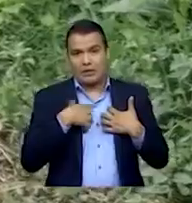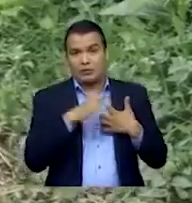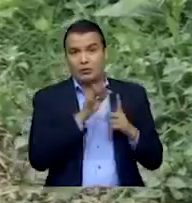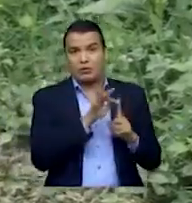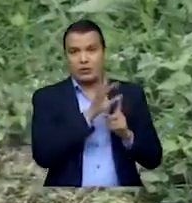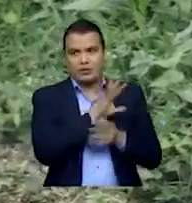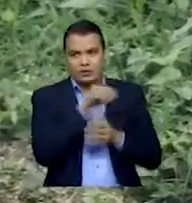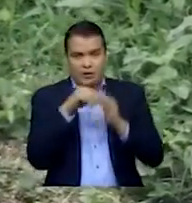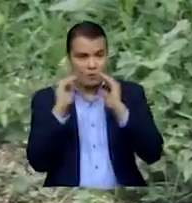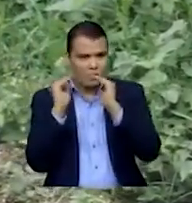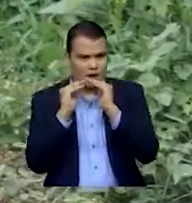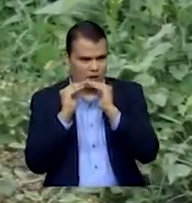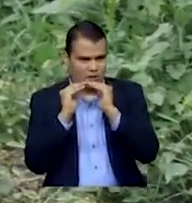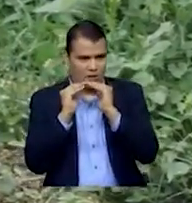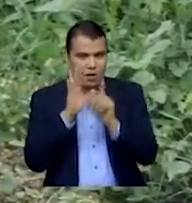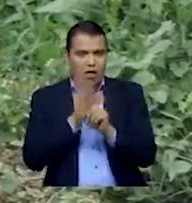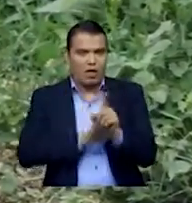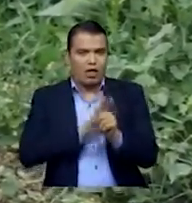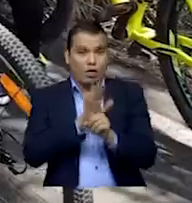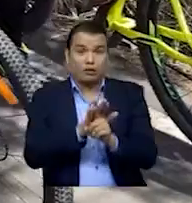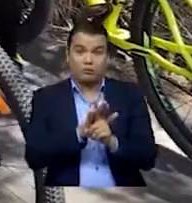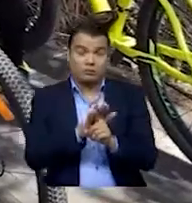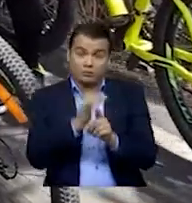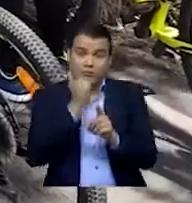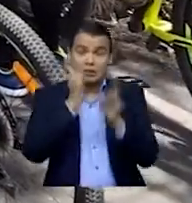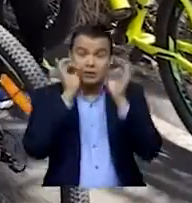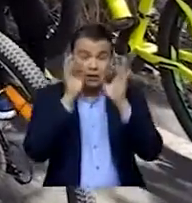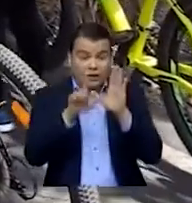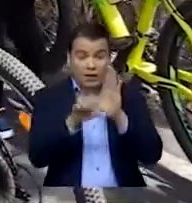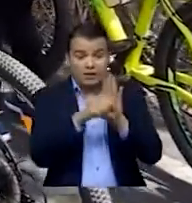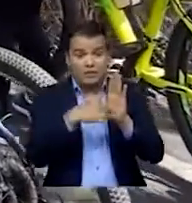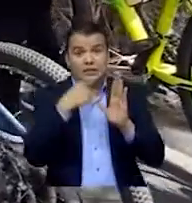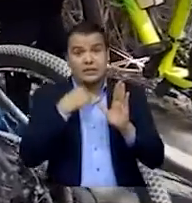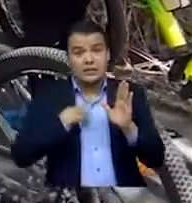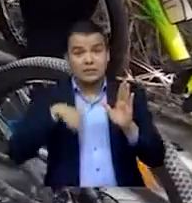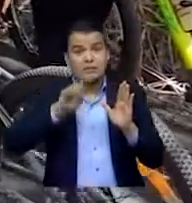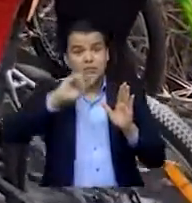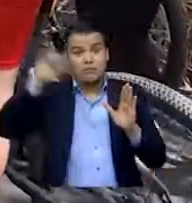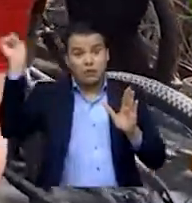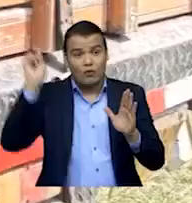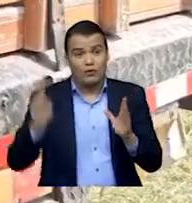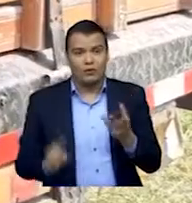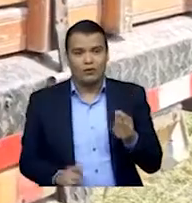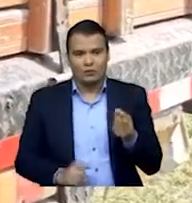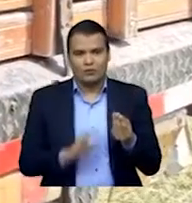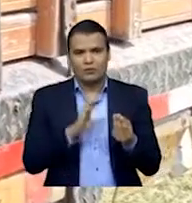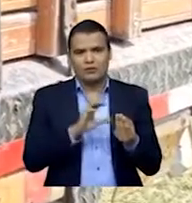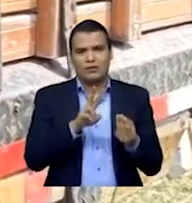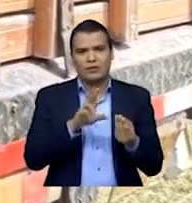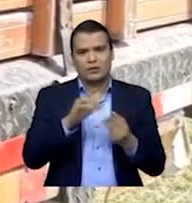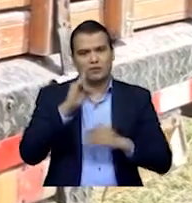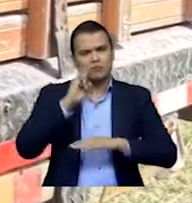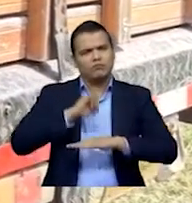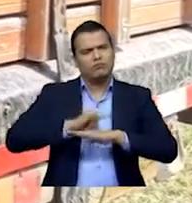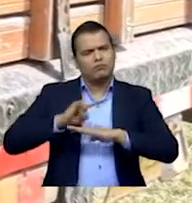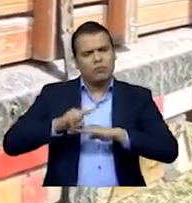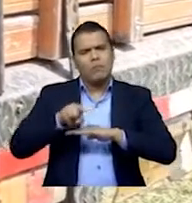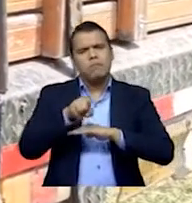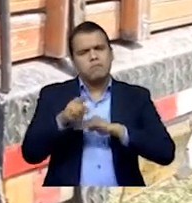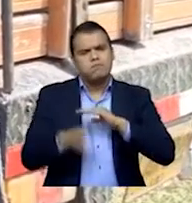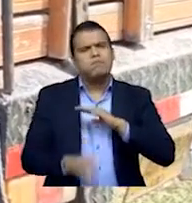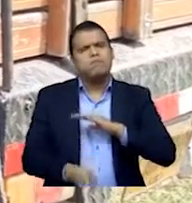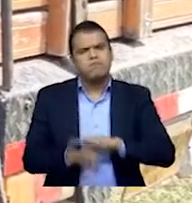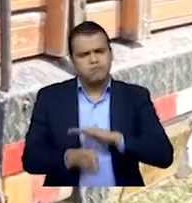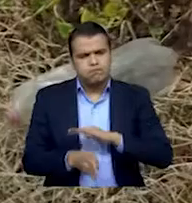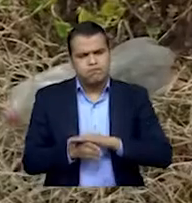recuerden que gráficas por eso es un delito la regional centro-sur de la cbs seguirá realizando los puestos de control en diferentes puntos de su